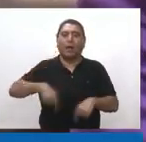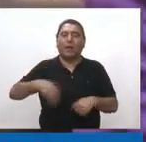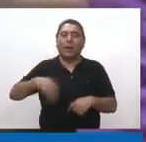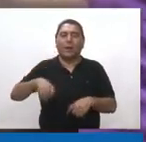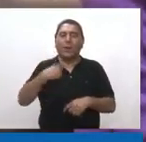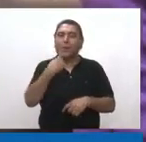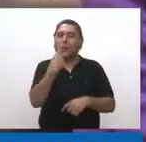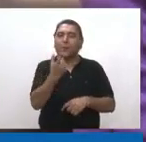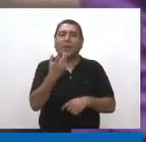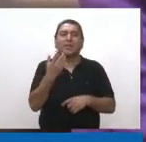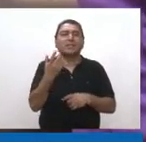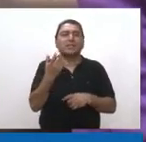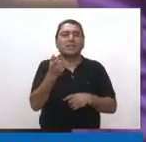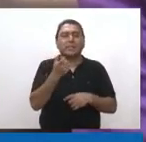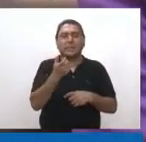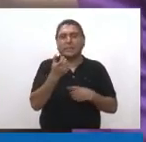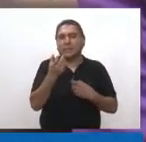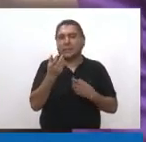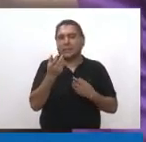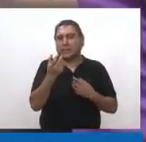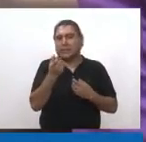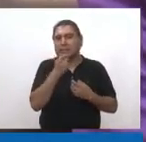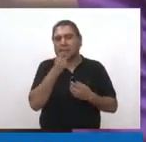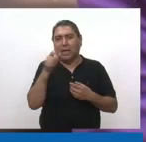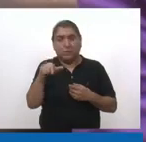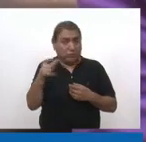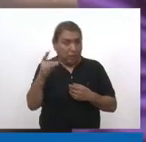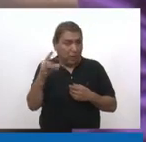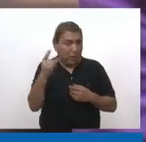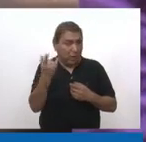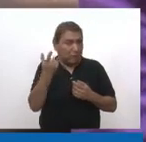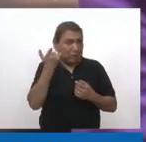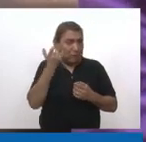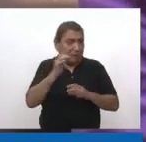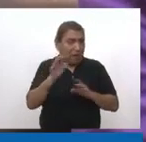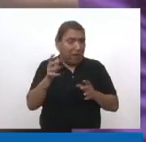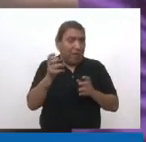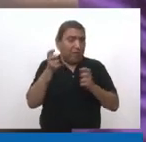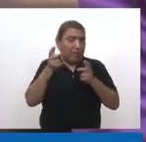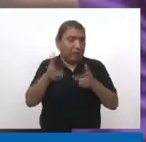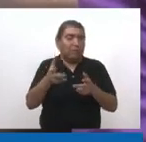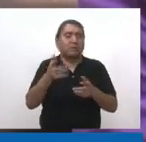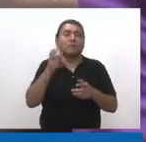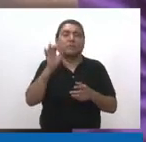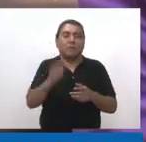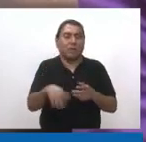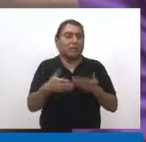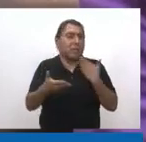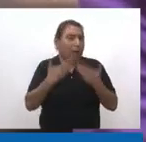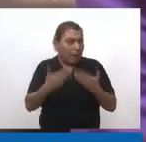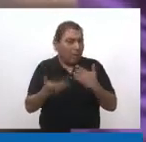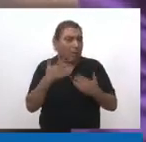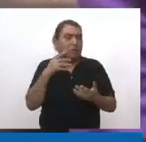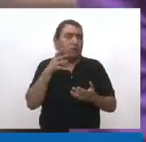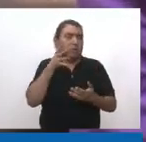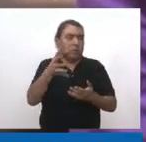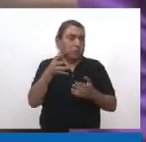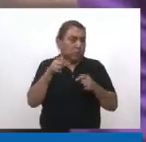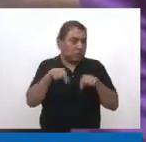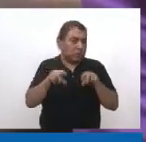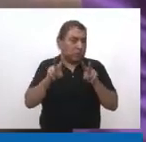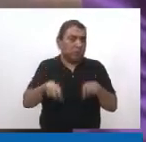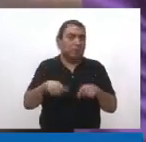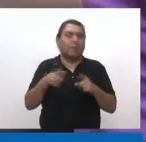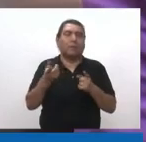un DNU. Bueno, es un instituto, ya lo hemos dicho, ya sé que se ha hablado mucho, muchos han apelado a la